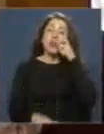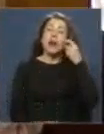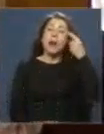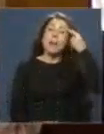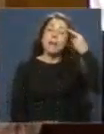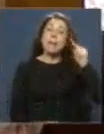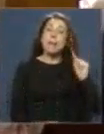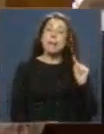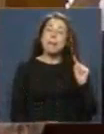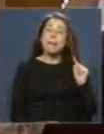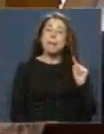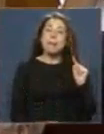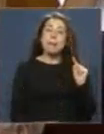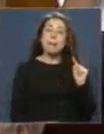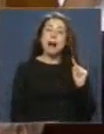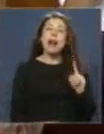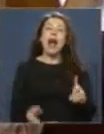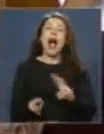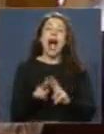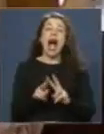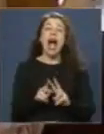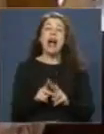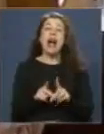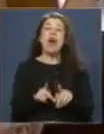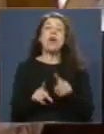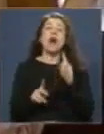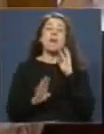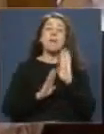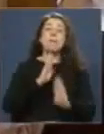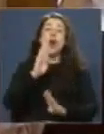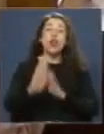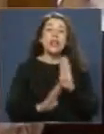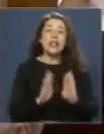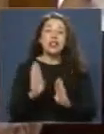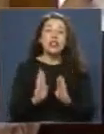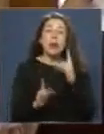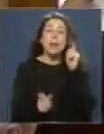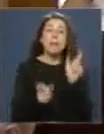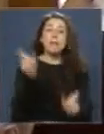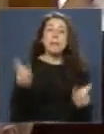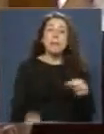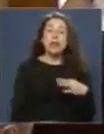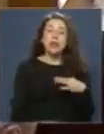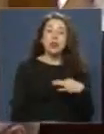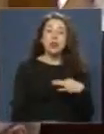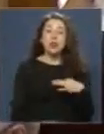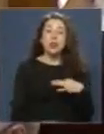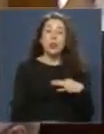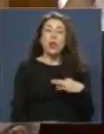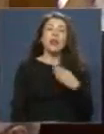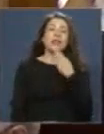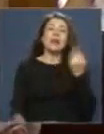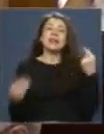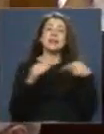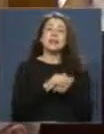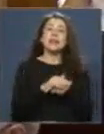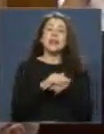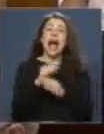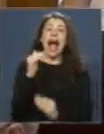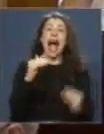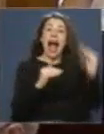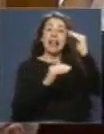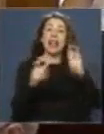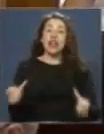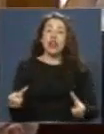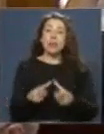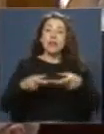que decrete una medida cautelar de protección a los ciudadanos, y la intervención de la Alta Comisionada